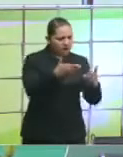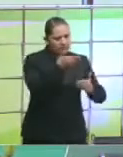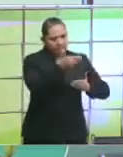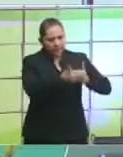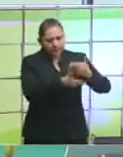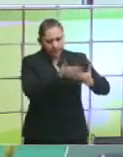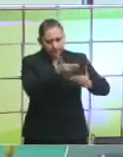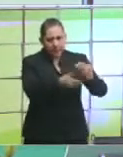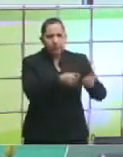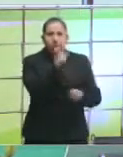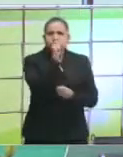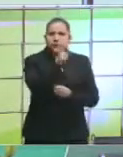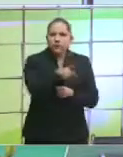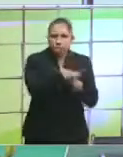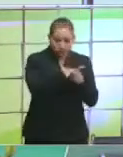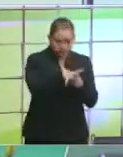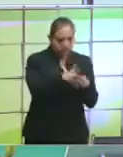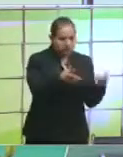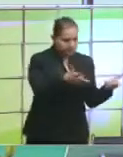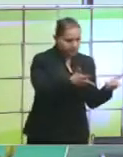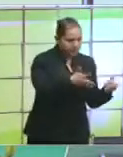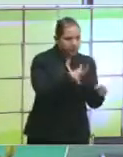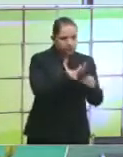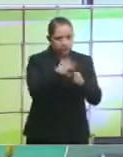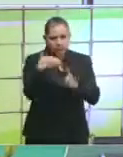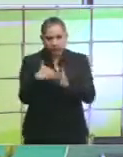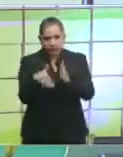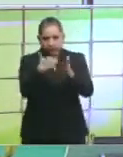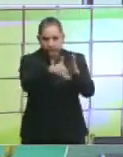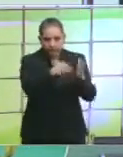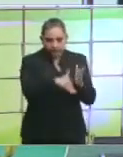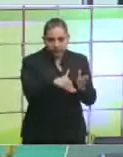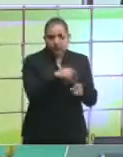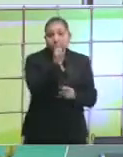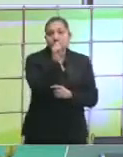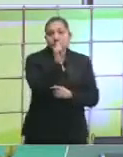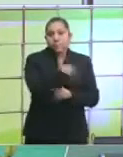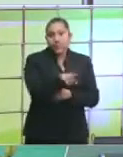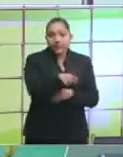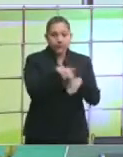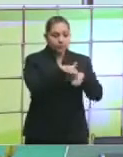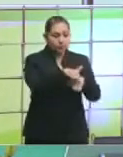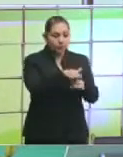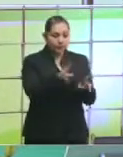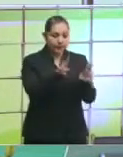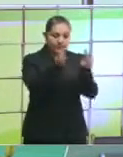haciendo y lo que deberíamos hacer como también del asunto que tiene que ver con